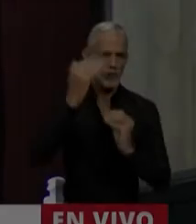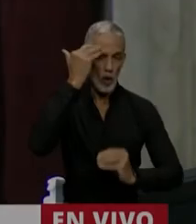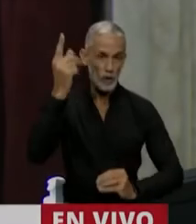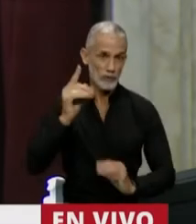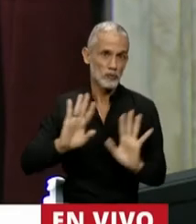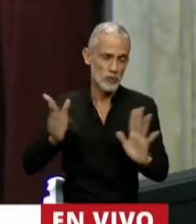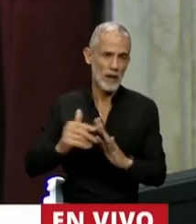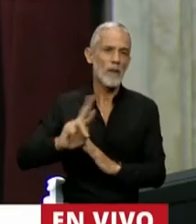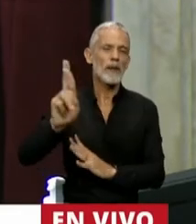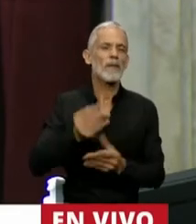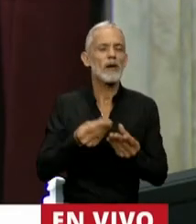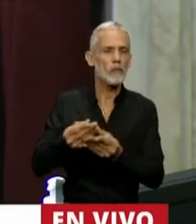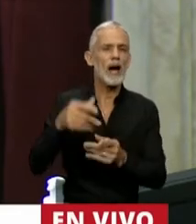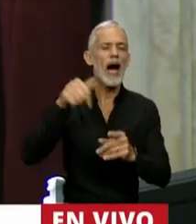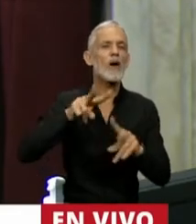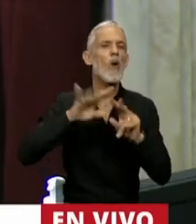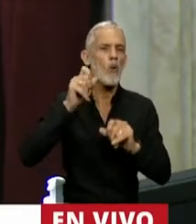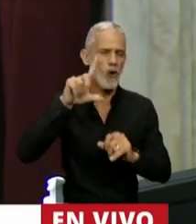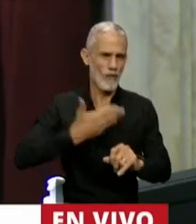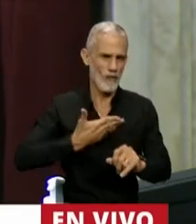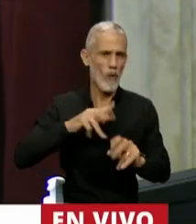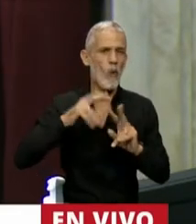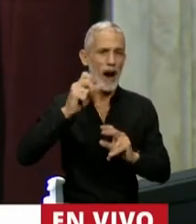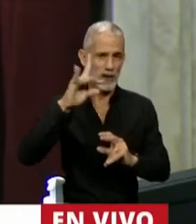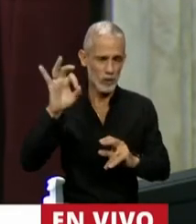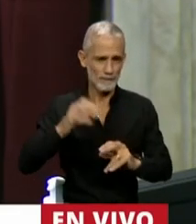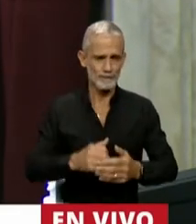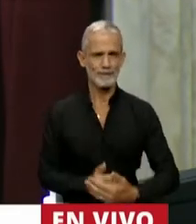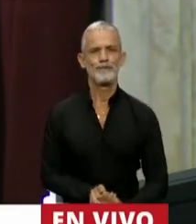la cuestión de privilegia el diputado wolf cuando ezequiel